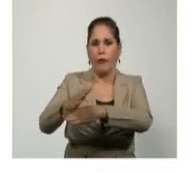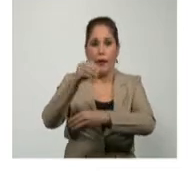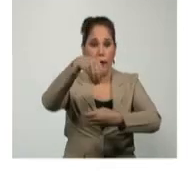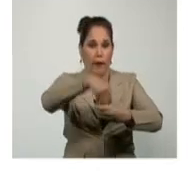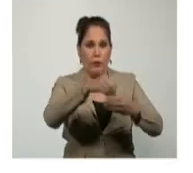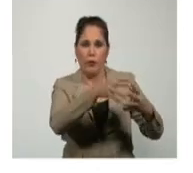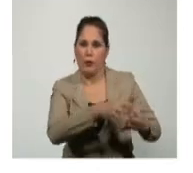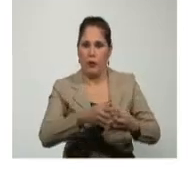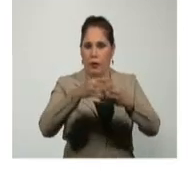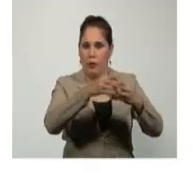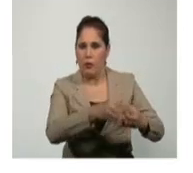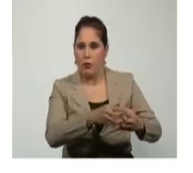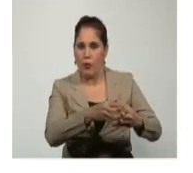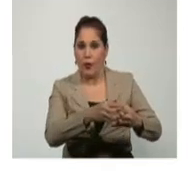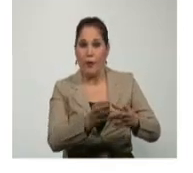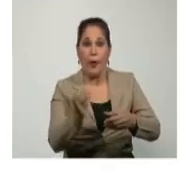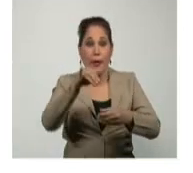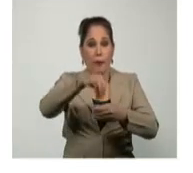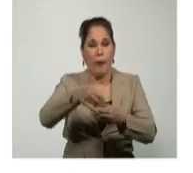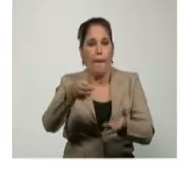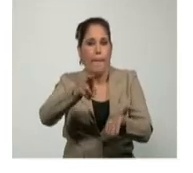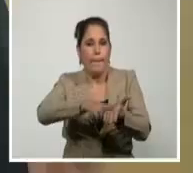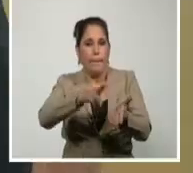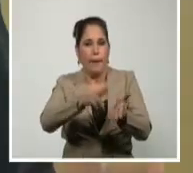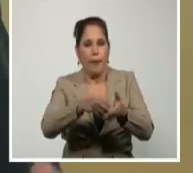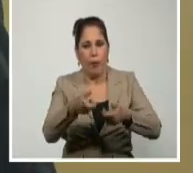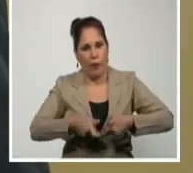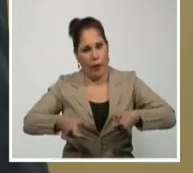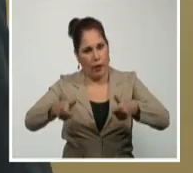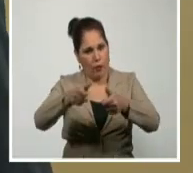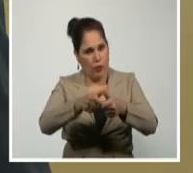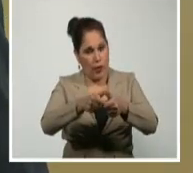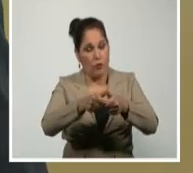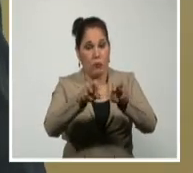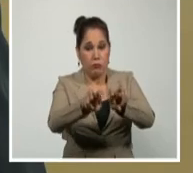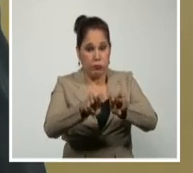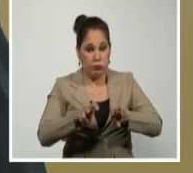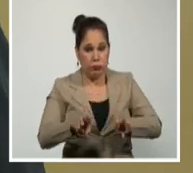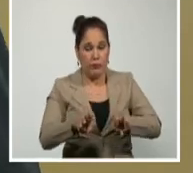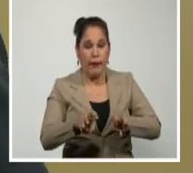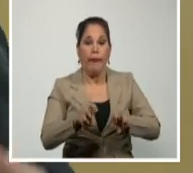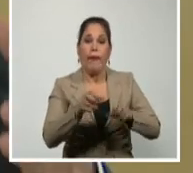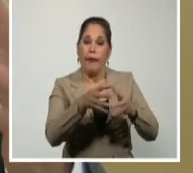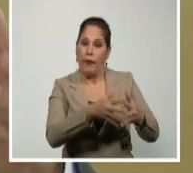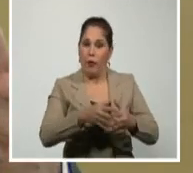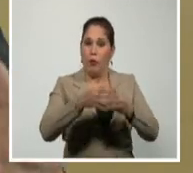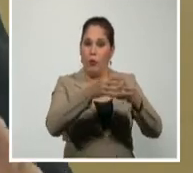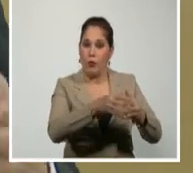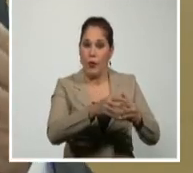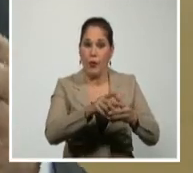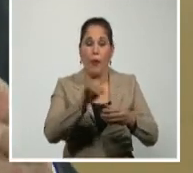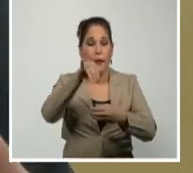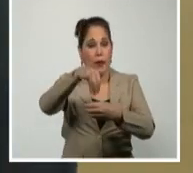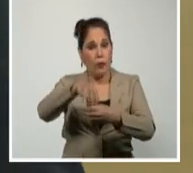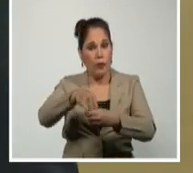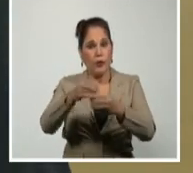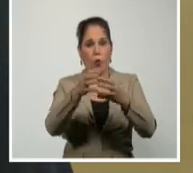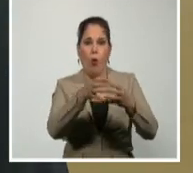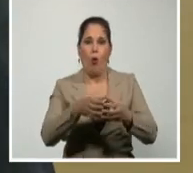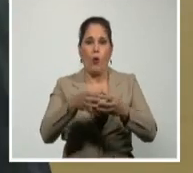Unidos, incluyendo miembros prominentes del Congreso, tanto de la Cámara como del Senado, incluyendo organizaciones